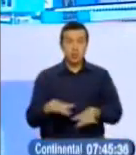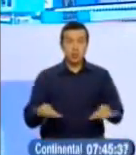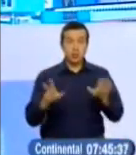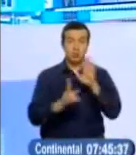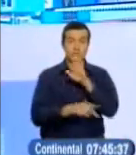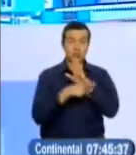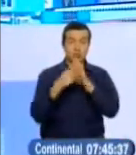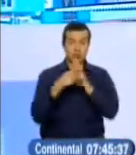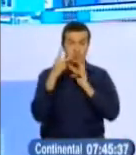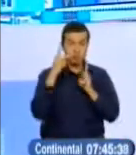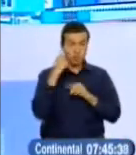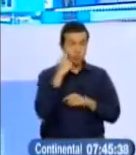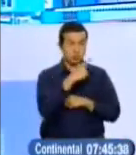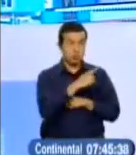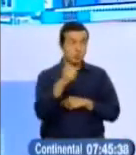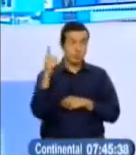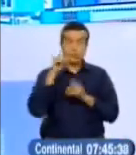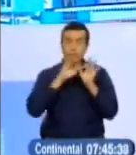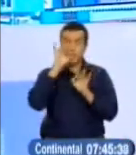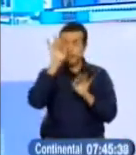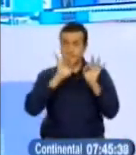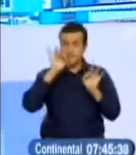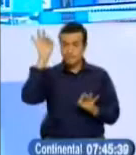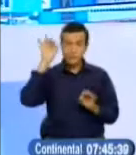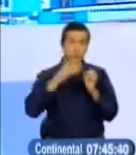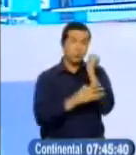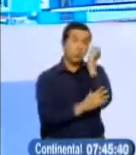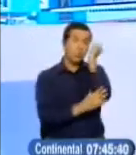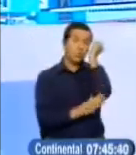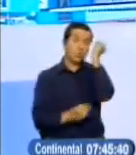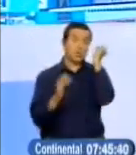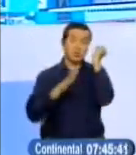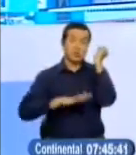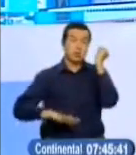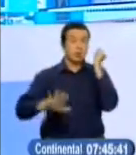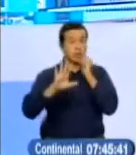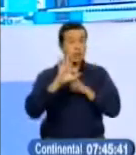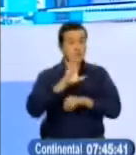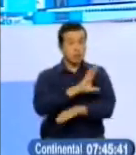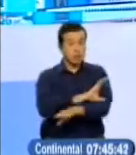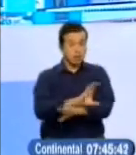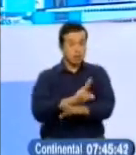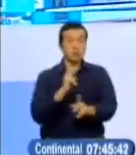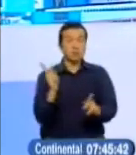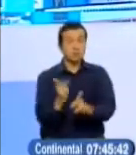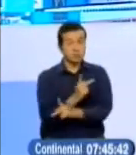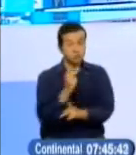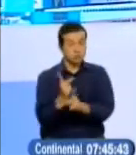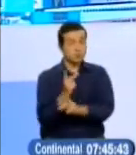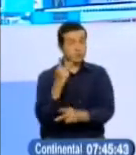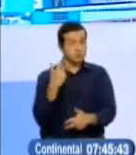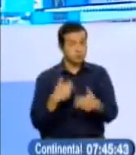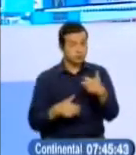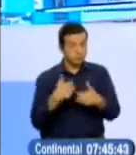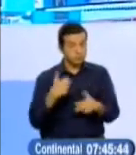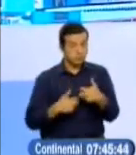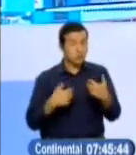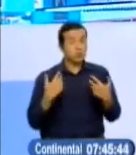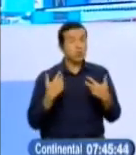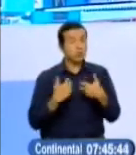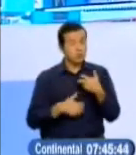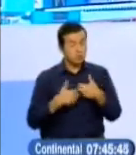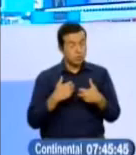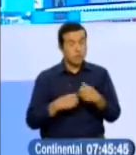pero si ustedes revisan las estadísticas la pobreza en el campo es tres veces mayor que la pobreza en la habana en las